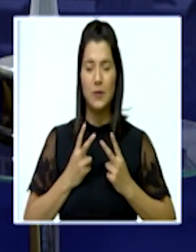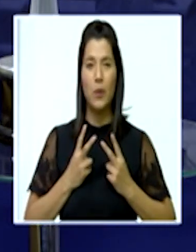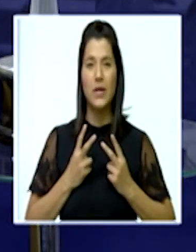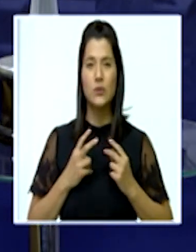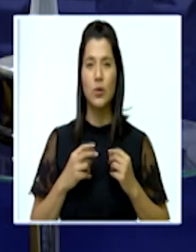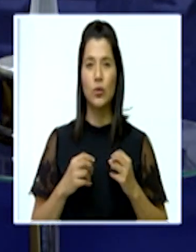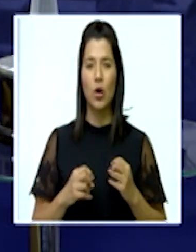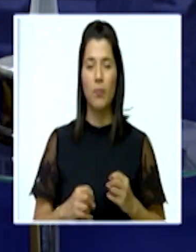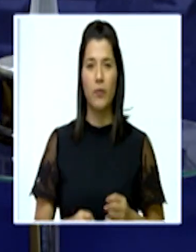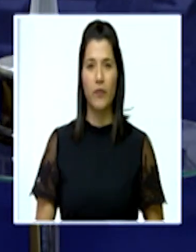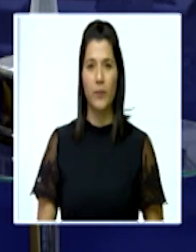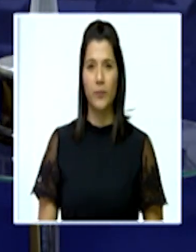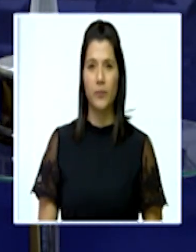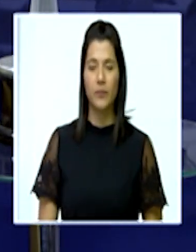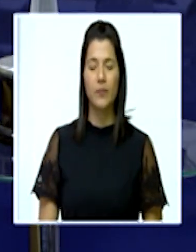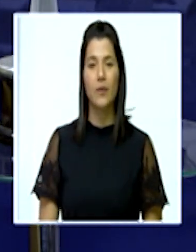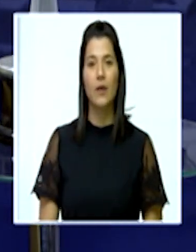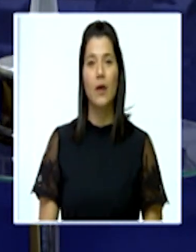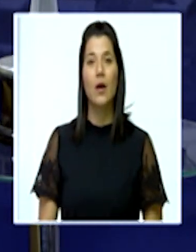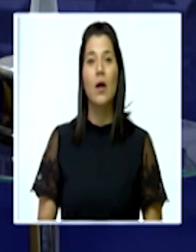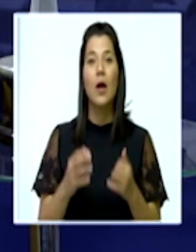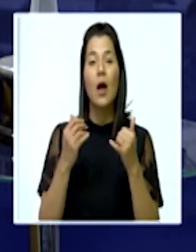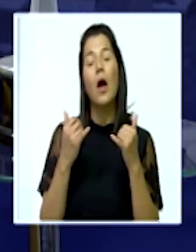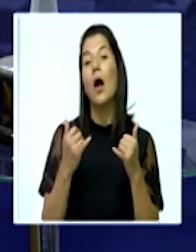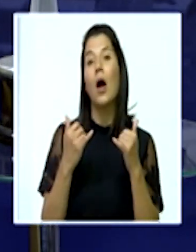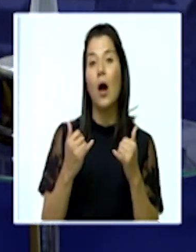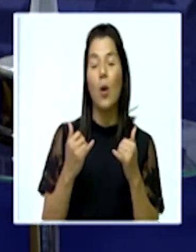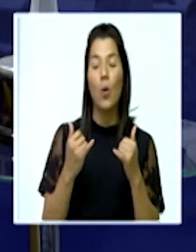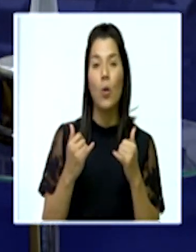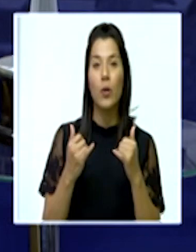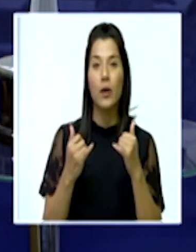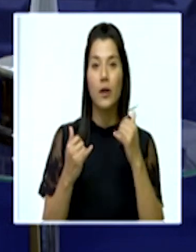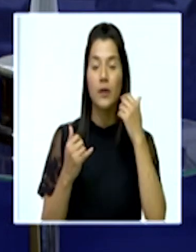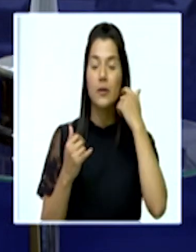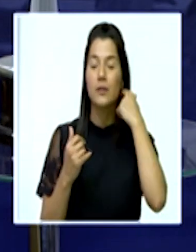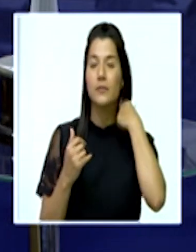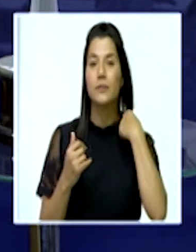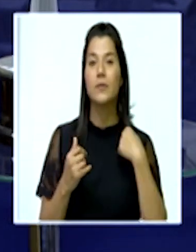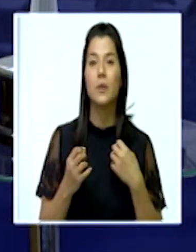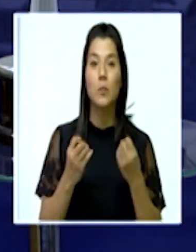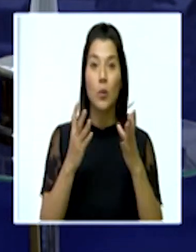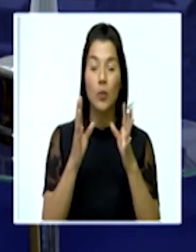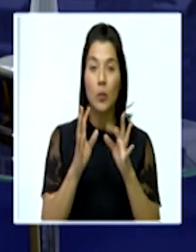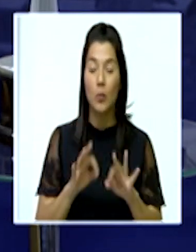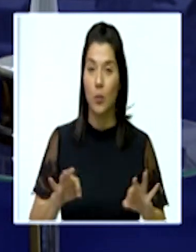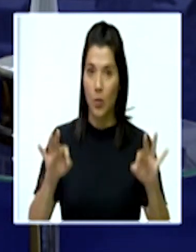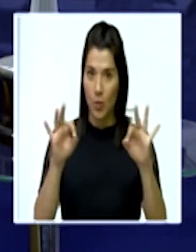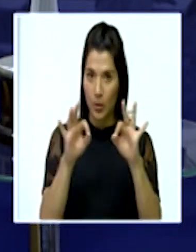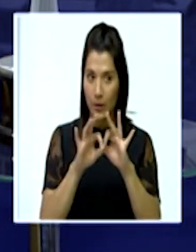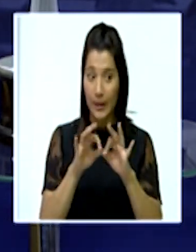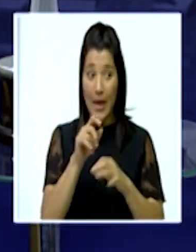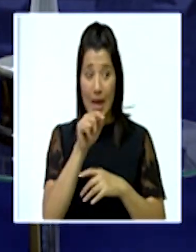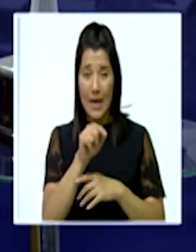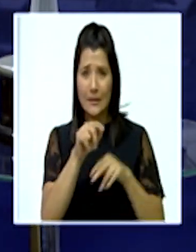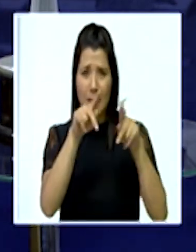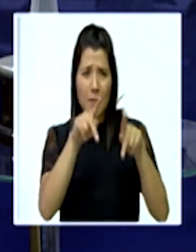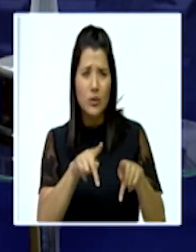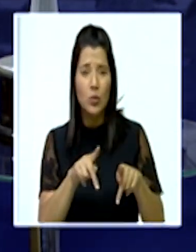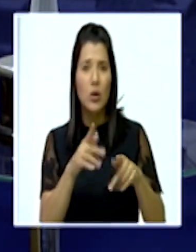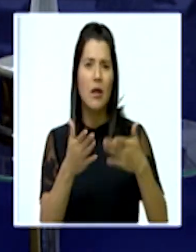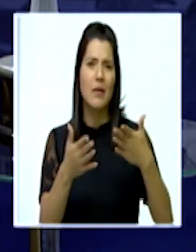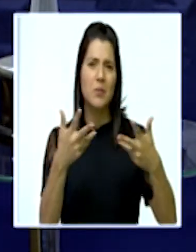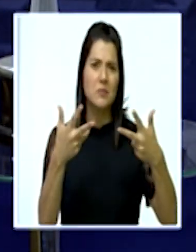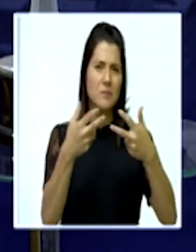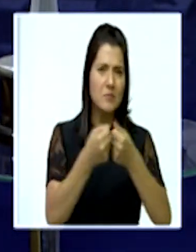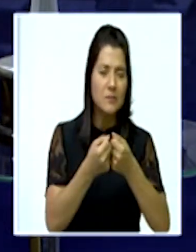te explico. El shock es el momento en que te dicen esa persona se murió o esa persona tuvo un accidente o